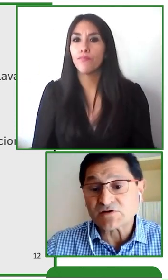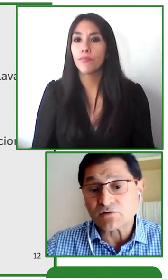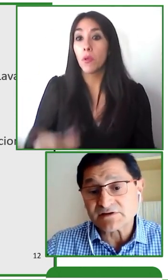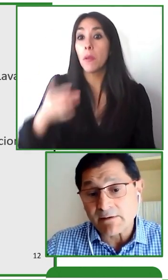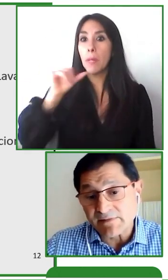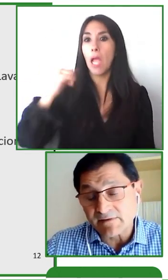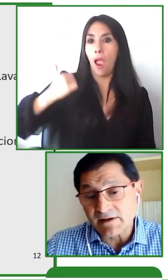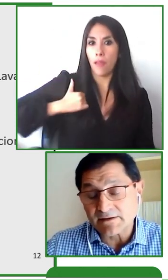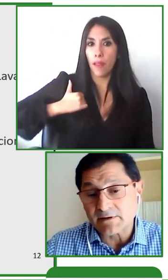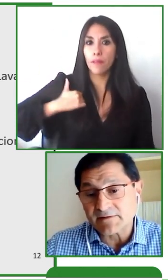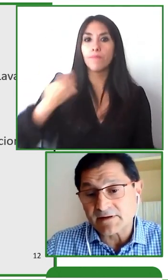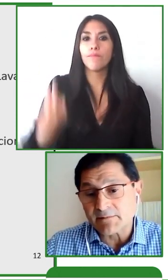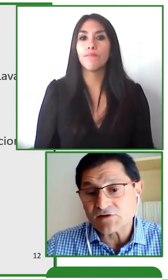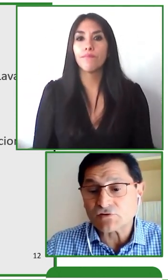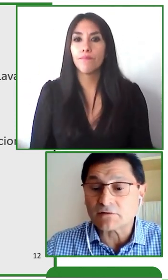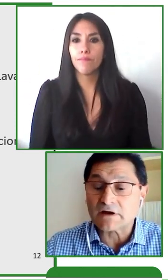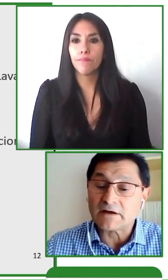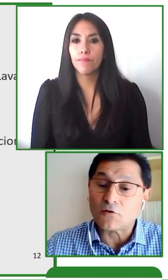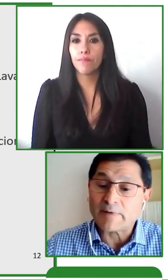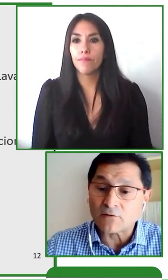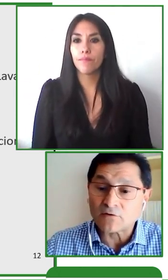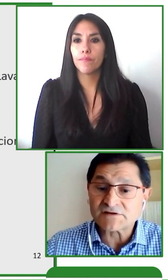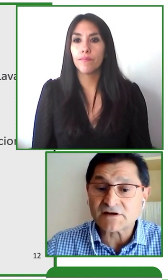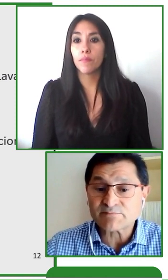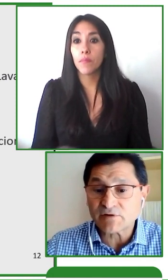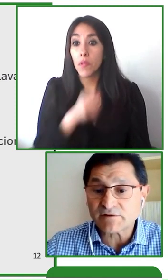de las personas con discapacidad, evidentemente son